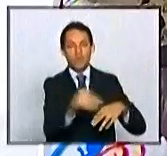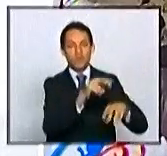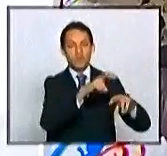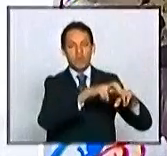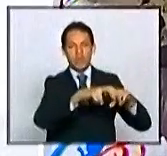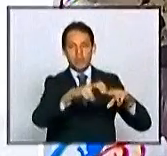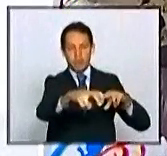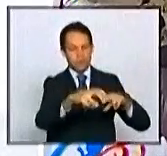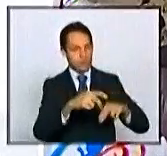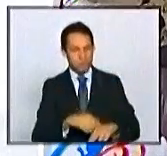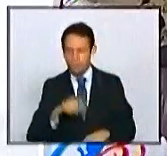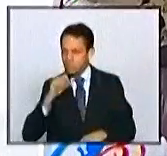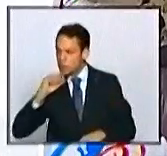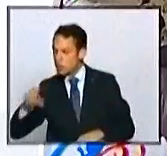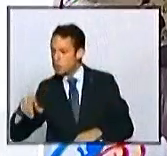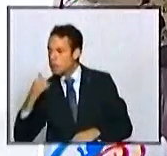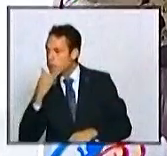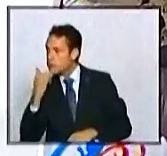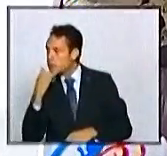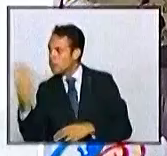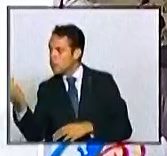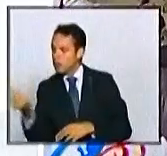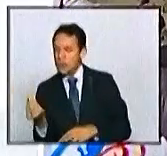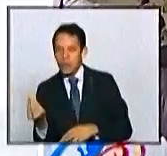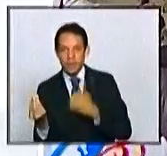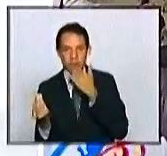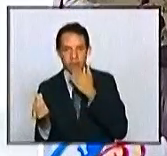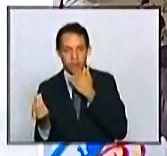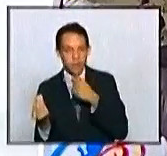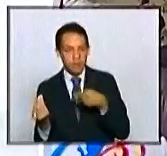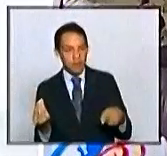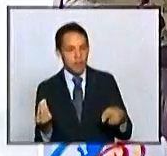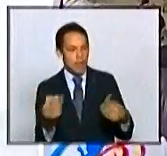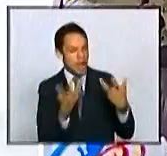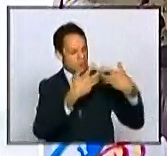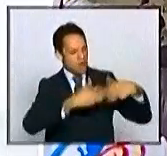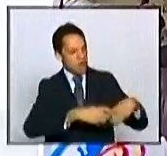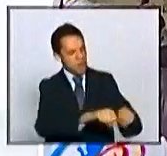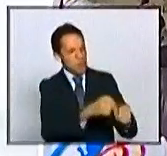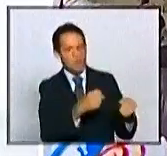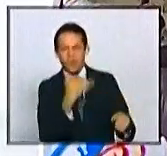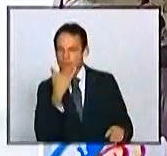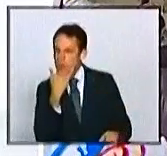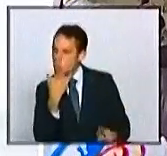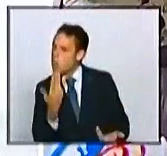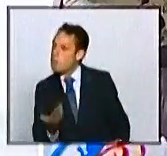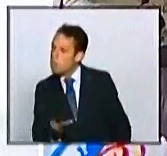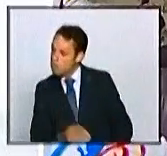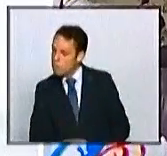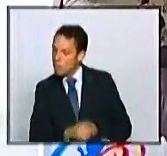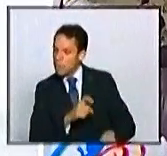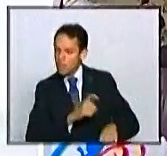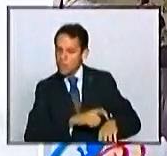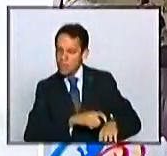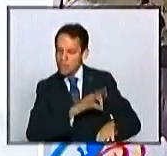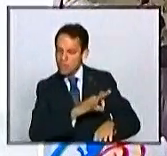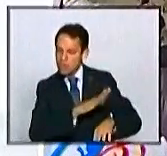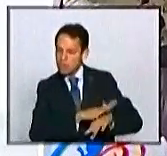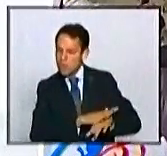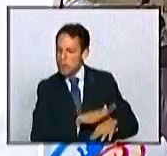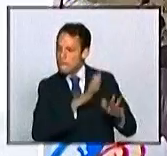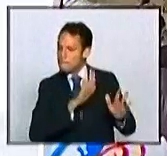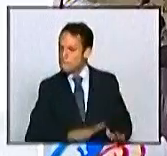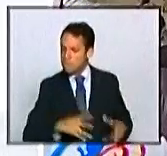y yo le dije al tipo, ¿qué pasó? ¿Qué? ¿Se dañó la fábrica? Ok, y me dijo, no, en esta fábrica y